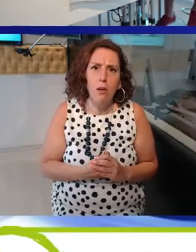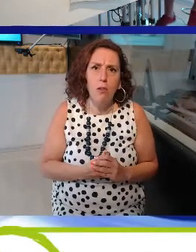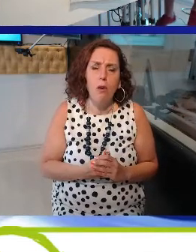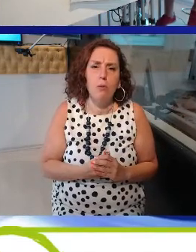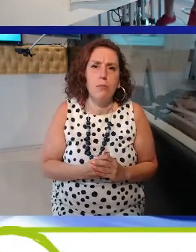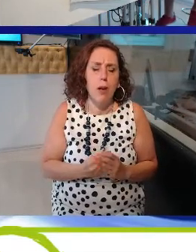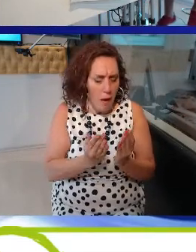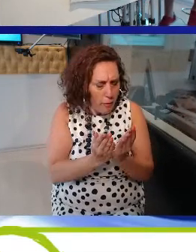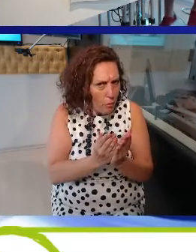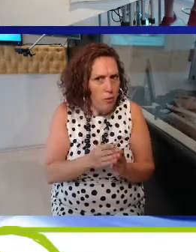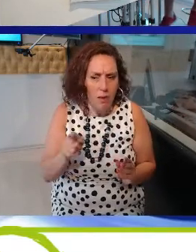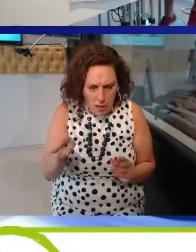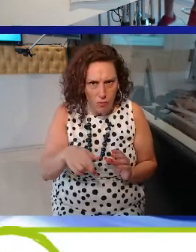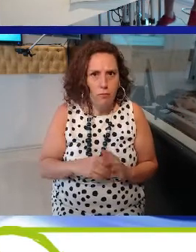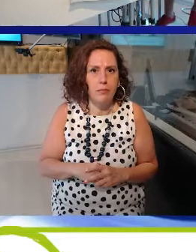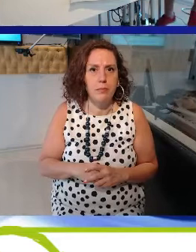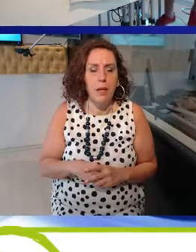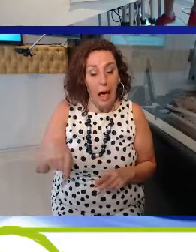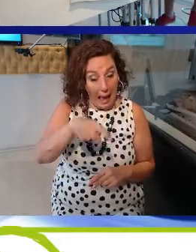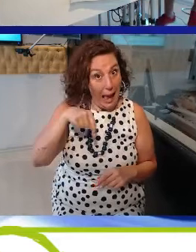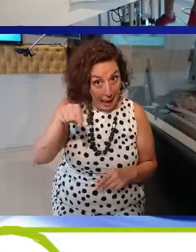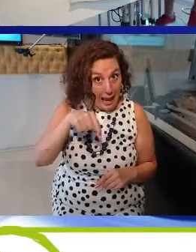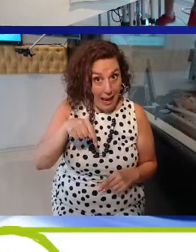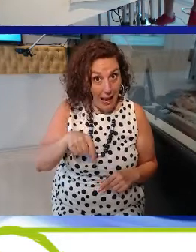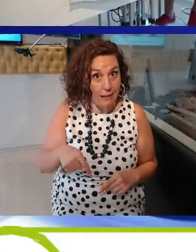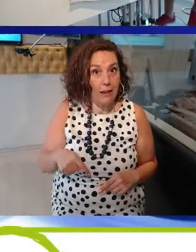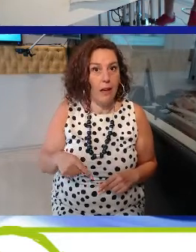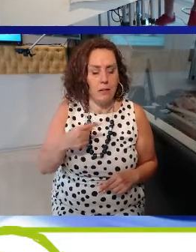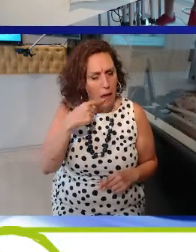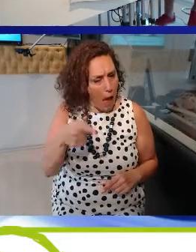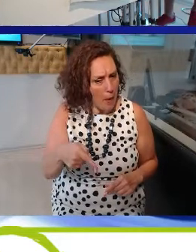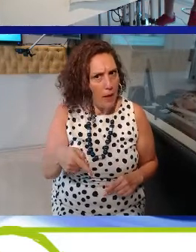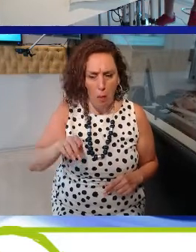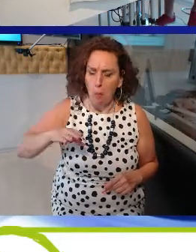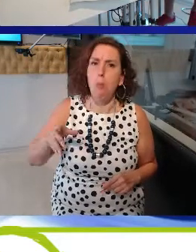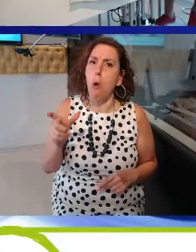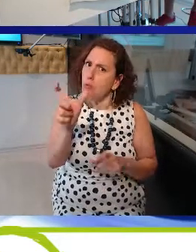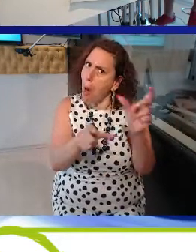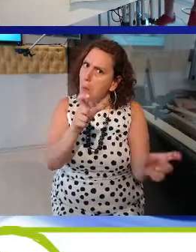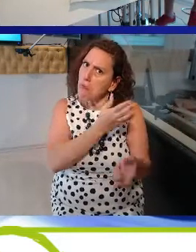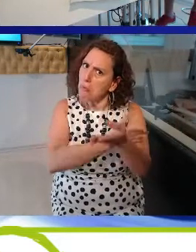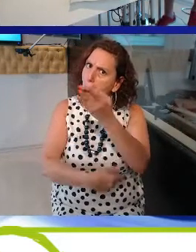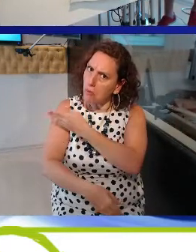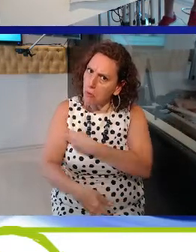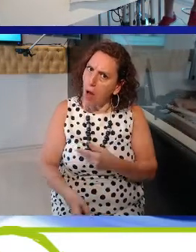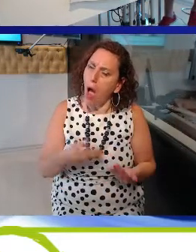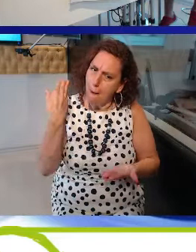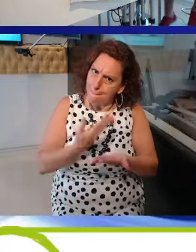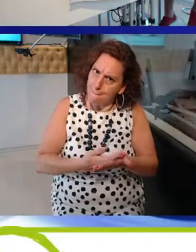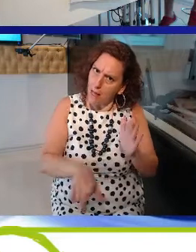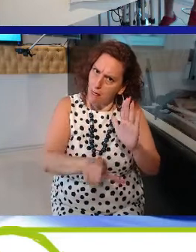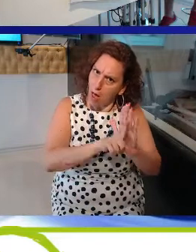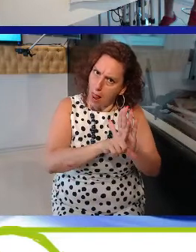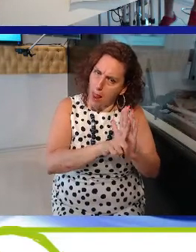lados. Te cuento que nosotros en el programa hablamos de personas con discapacidad, basándonos en lo que dice la Convención de los Derechos de las Personas con